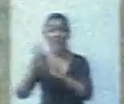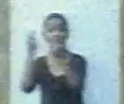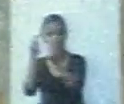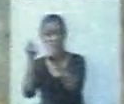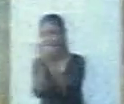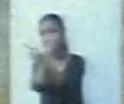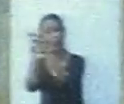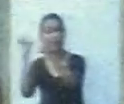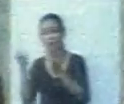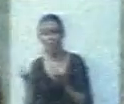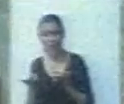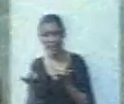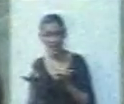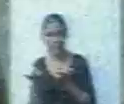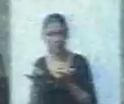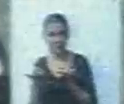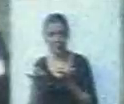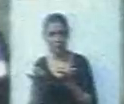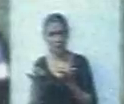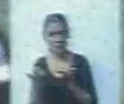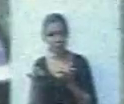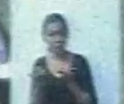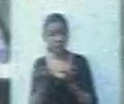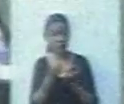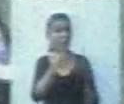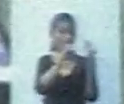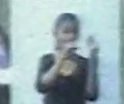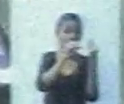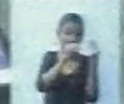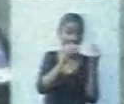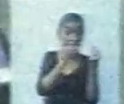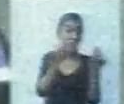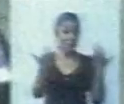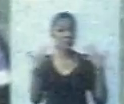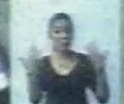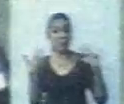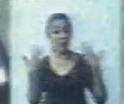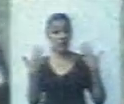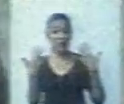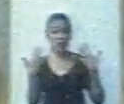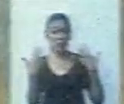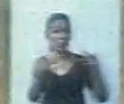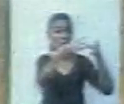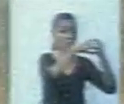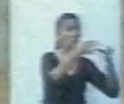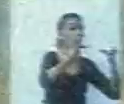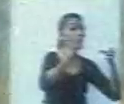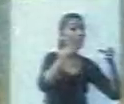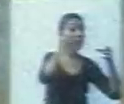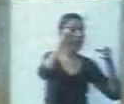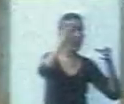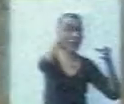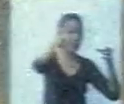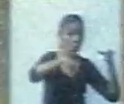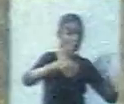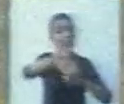necesarios. Pero bueno, está toda la predisposición para que podamos solucionar y como así estamos haciendo con otros gremios, tratando de darle una